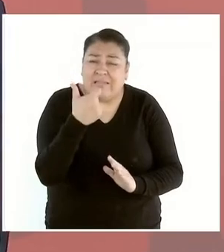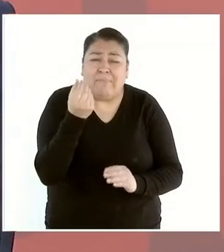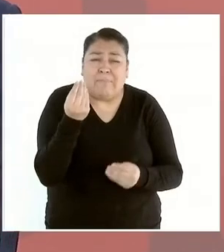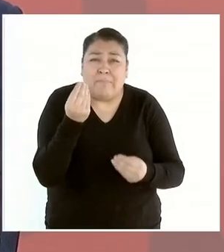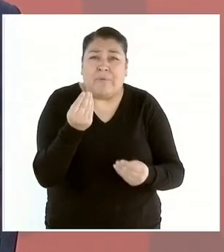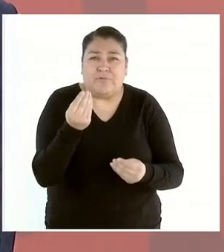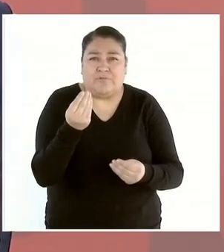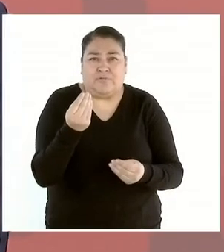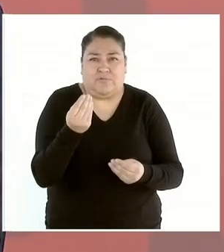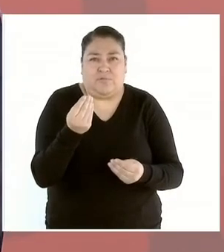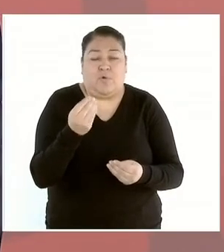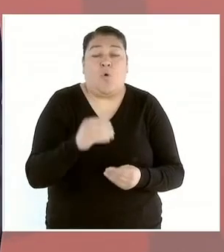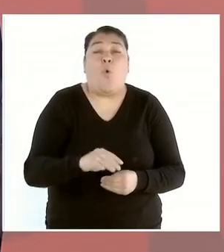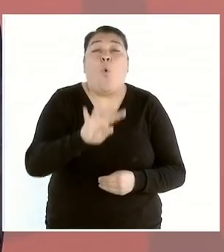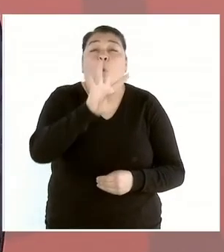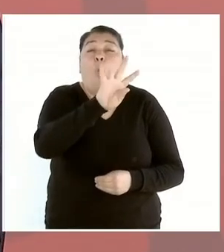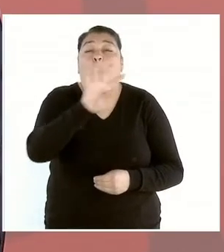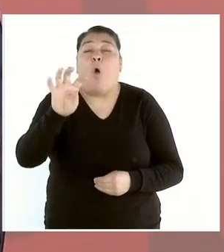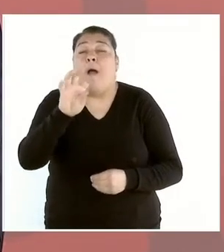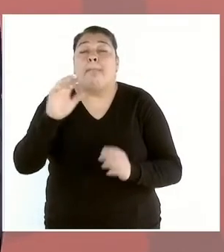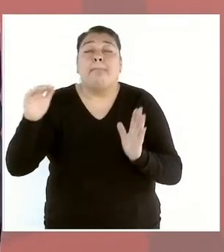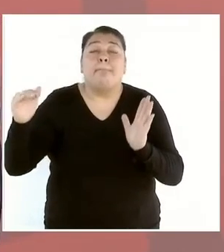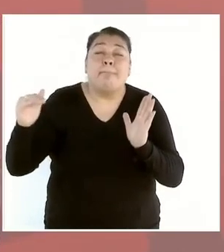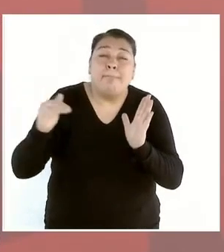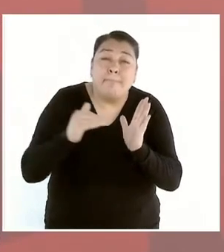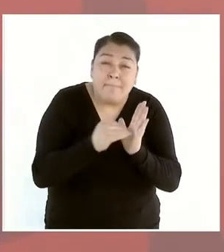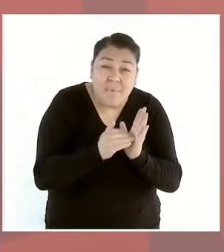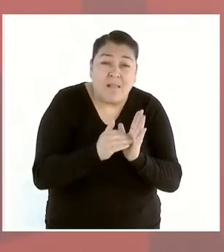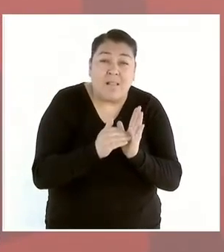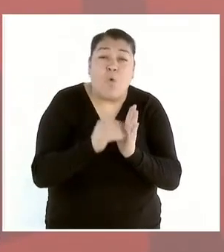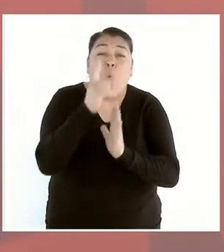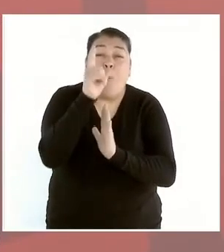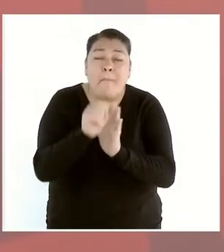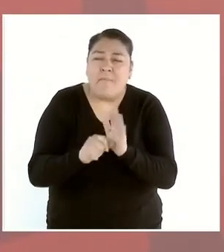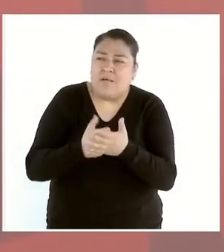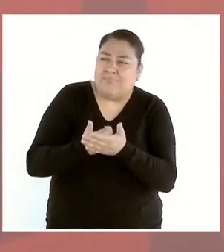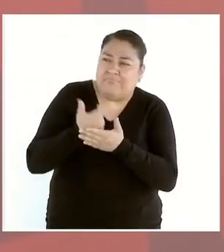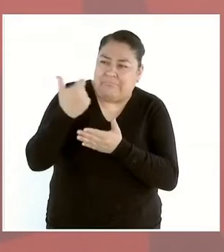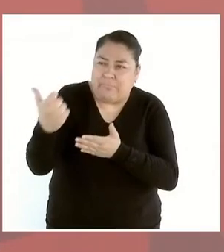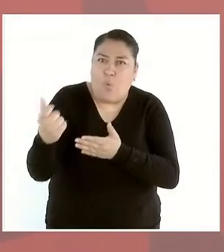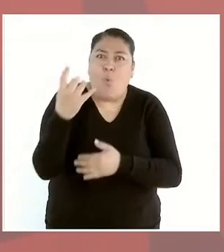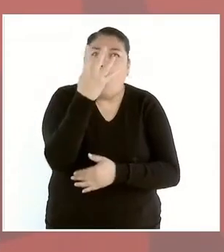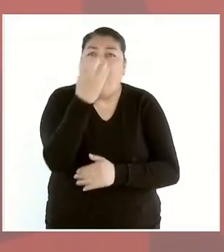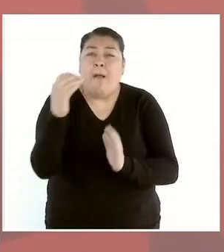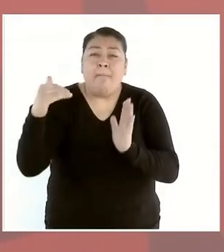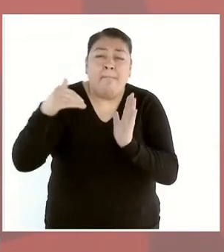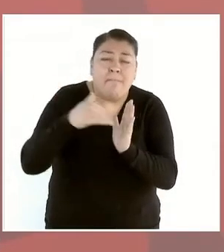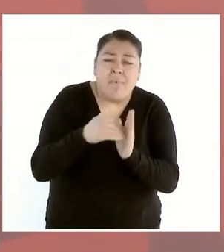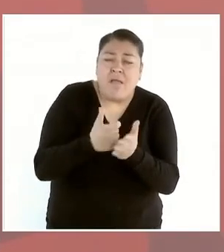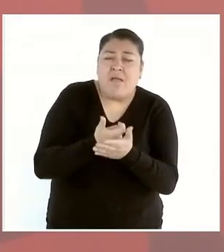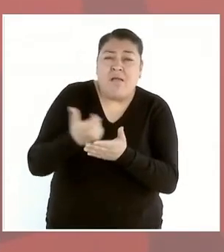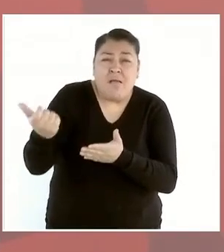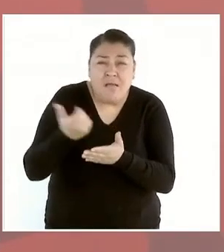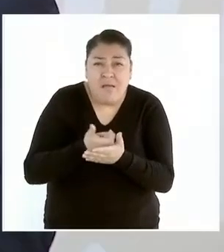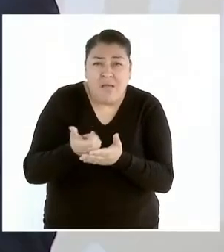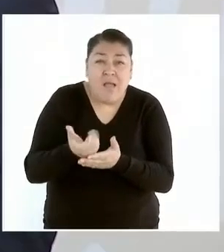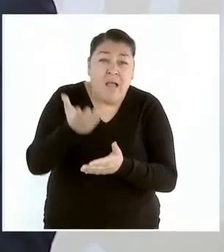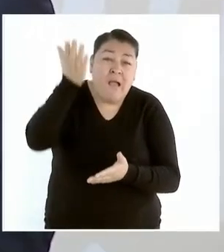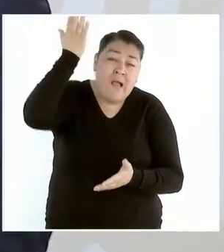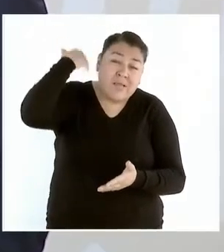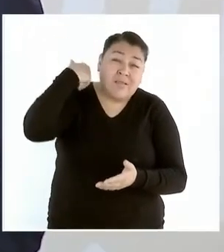en 400 mil pesos mensuales una suma elevadísima para la época